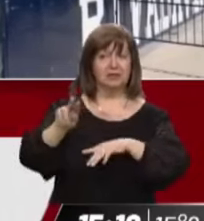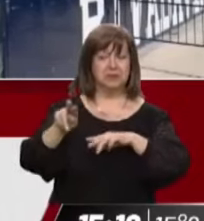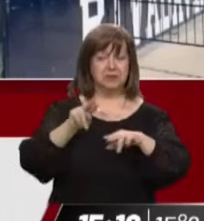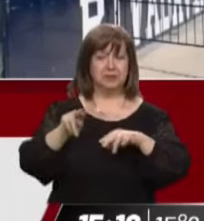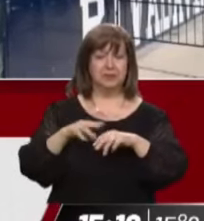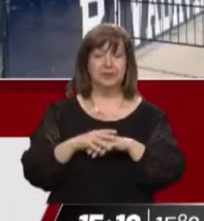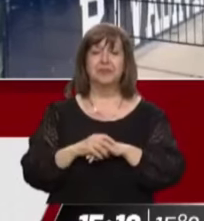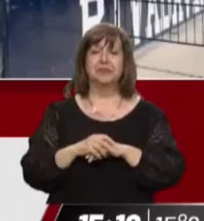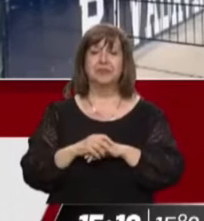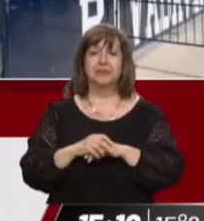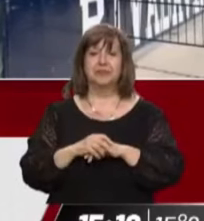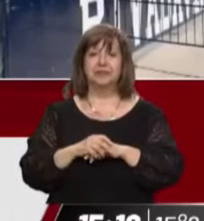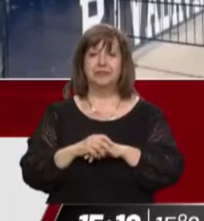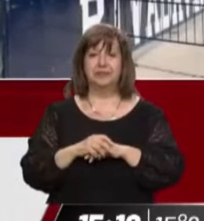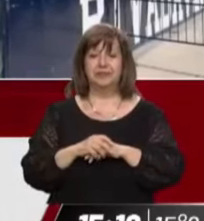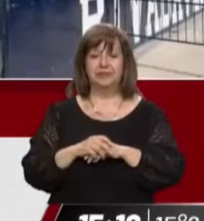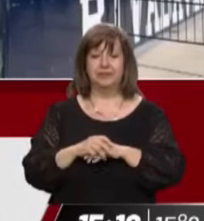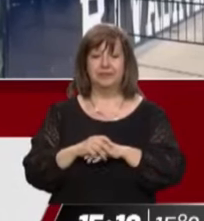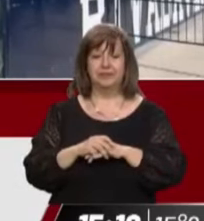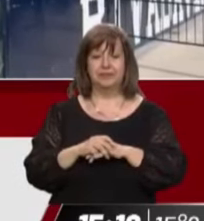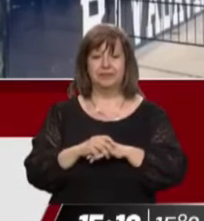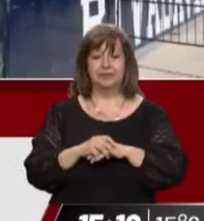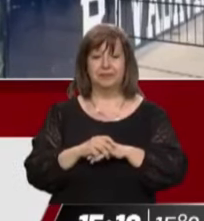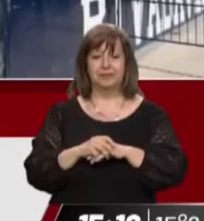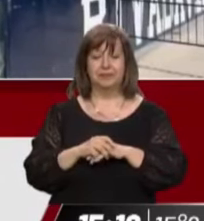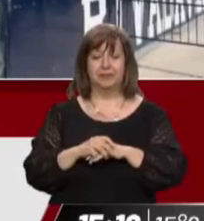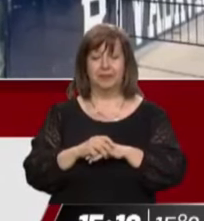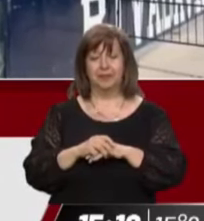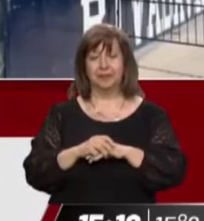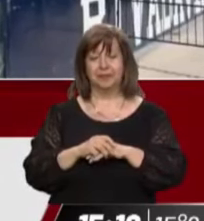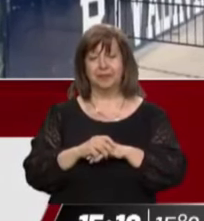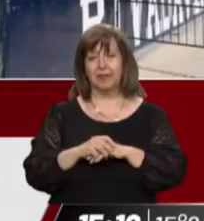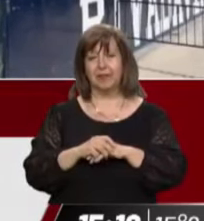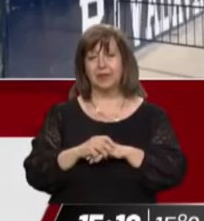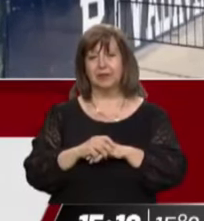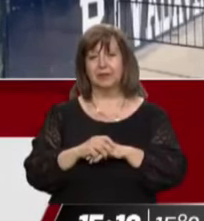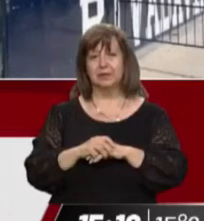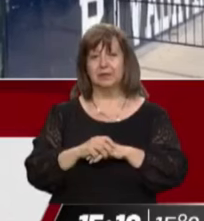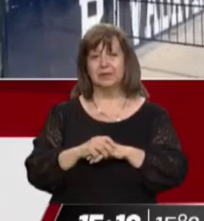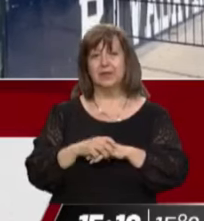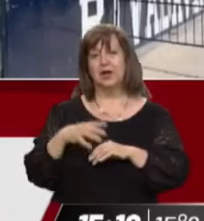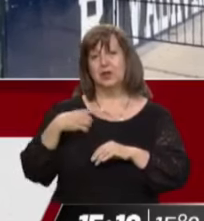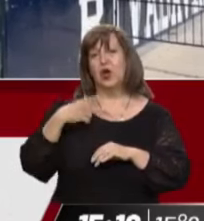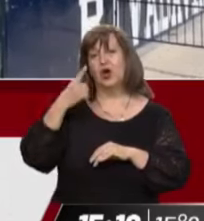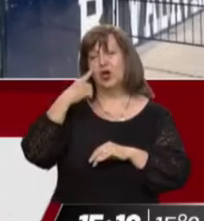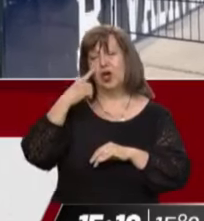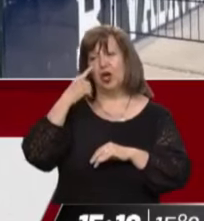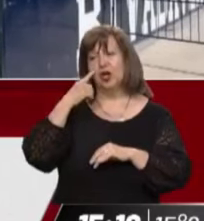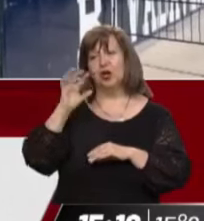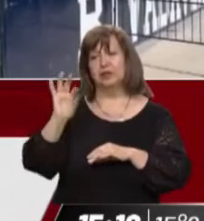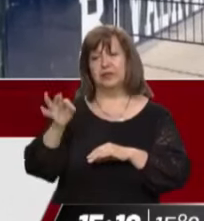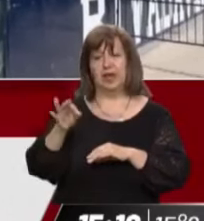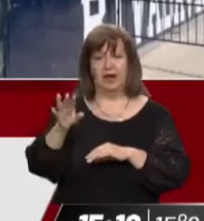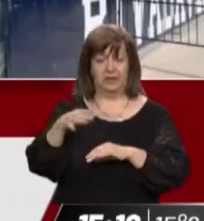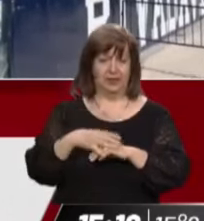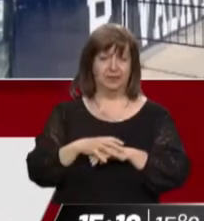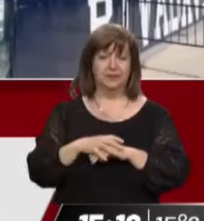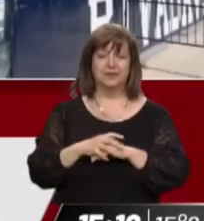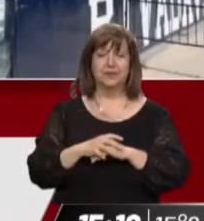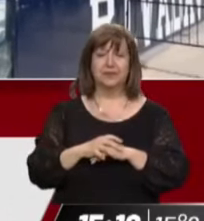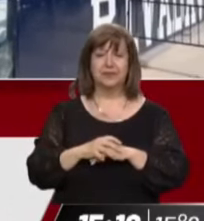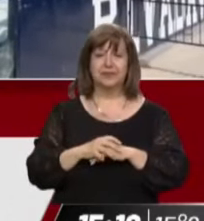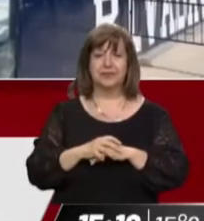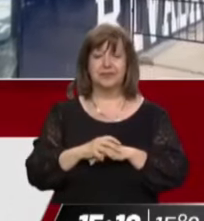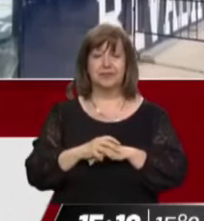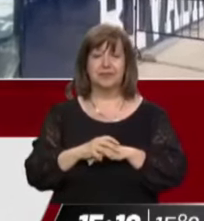No, lo sé, ah. Porque bueno, ya más si o estás... menos hemos andado un poco, claro, en el campo y tenemos algo de conocimiento de eso. No, porque si bueno, ya estás, chicos,